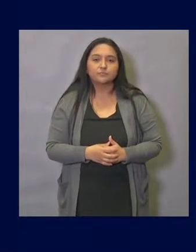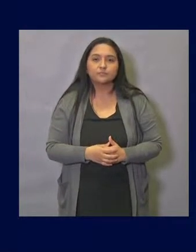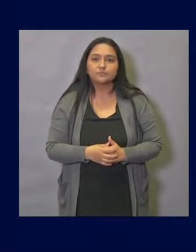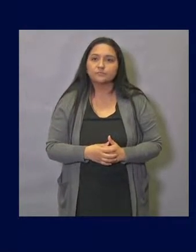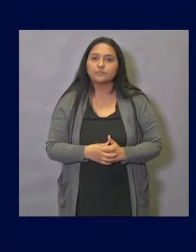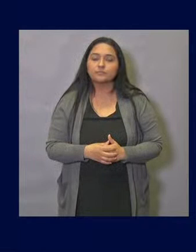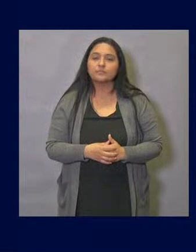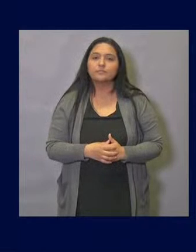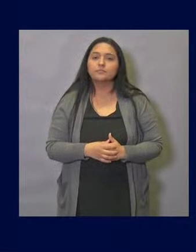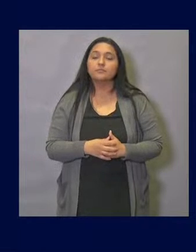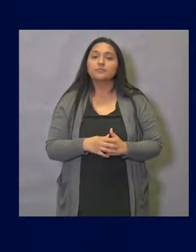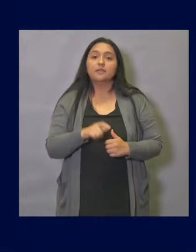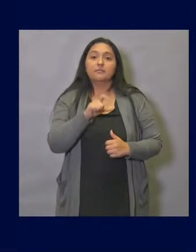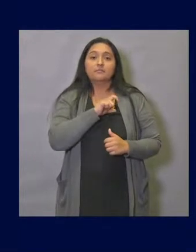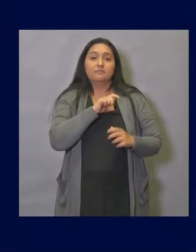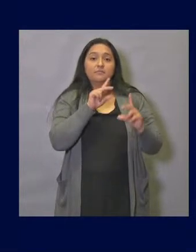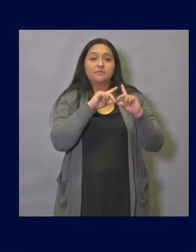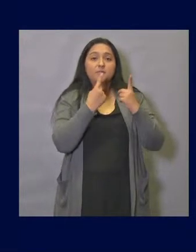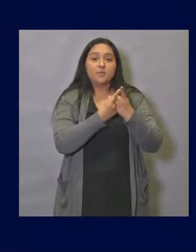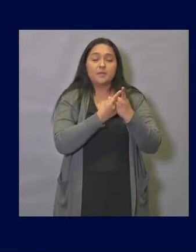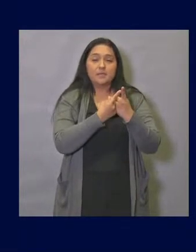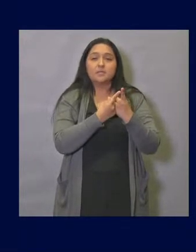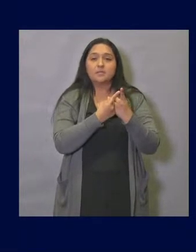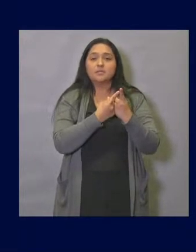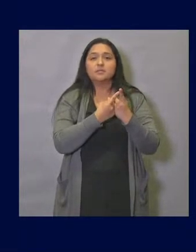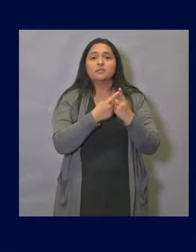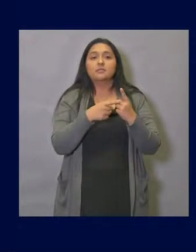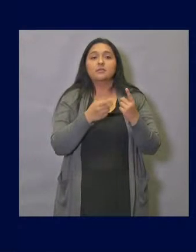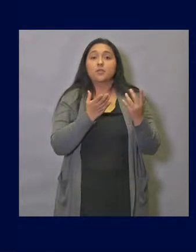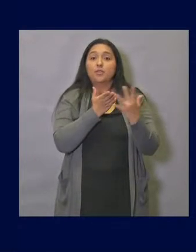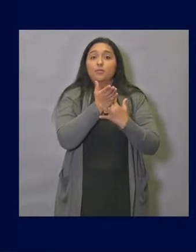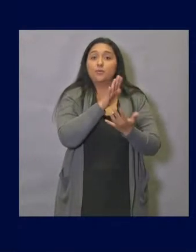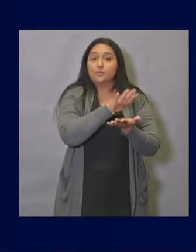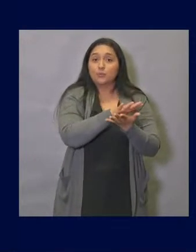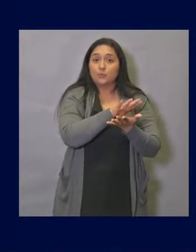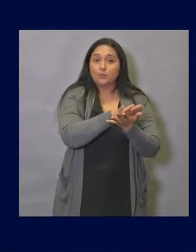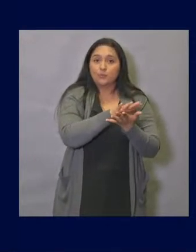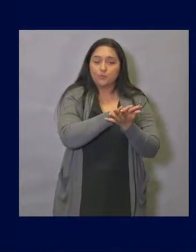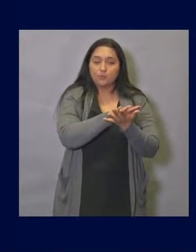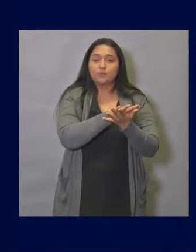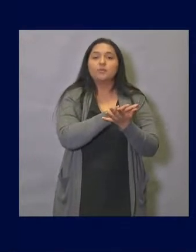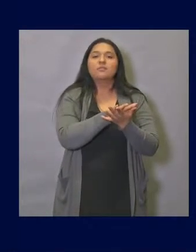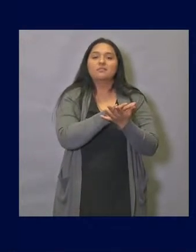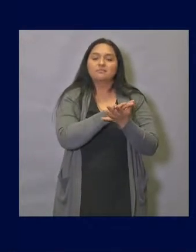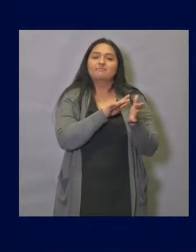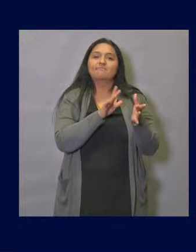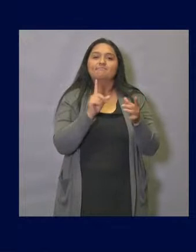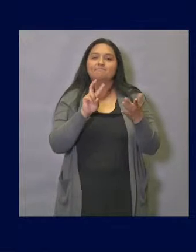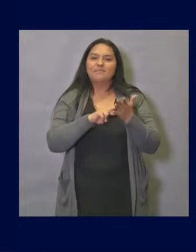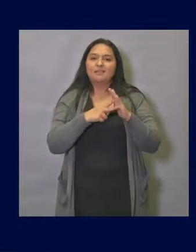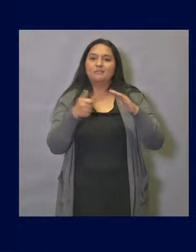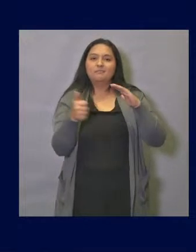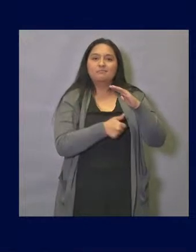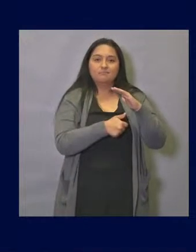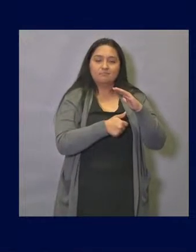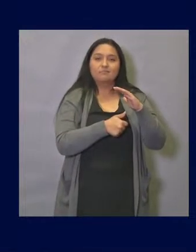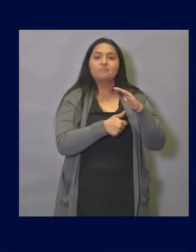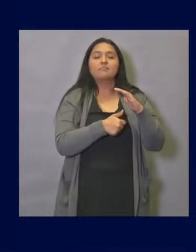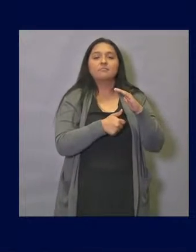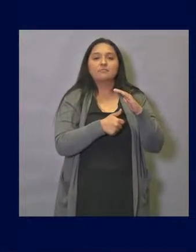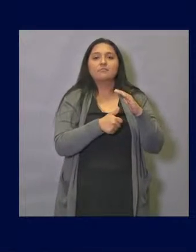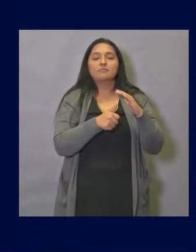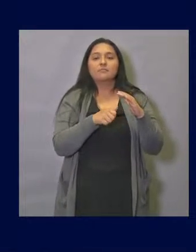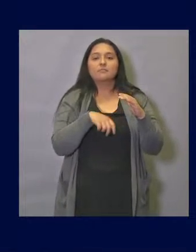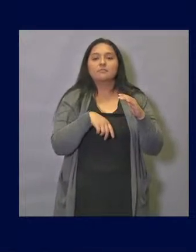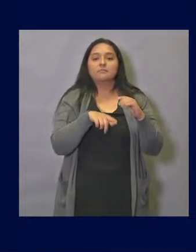Los departamentos de policía de las grandes escuelas se han asociado con un sistema de salud aliado a la Universidad de California,